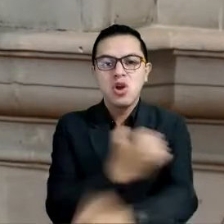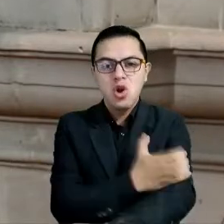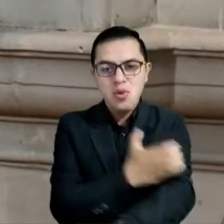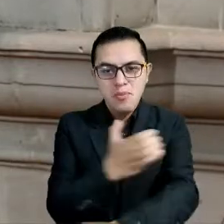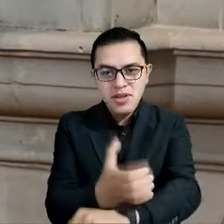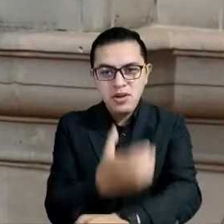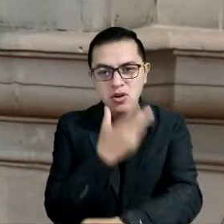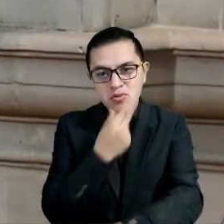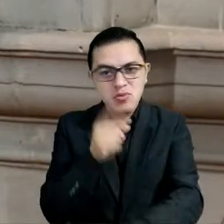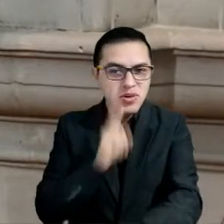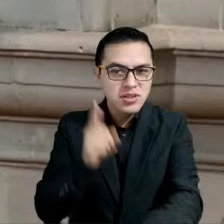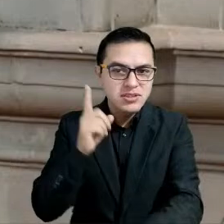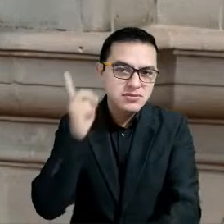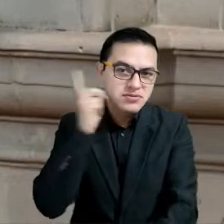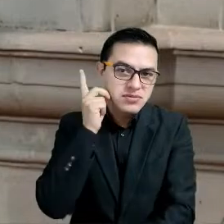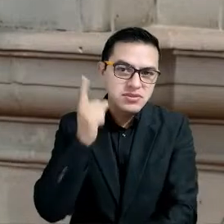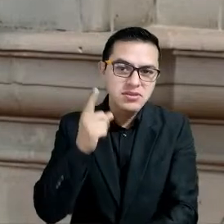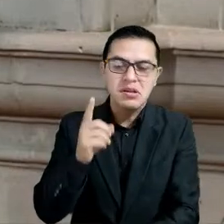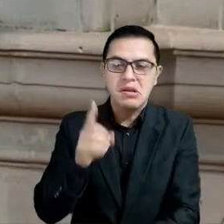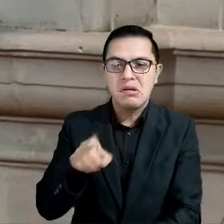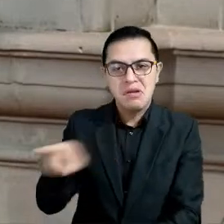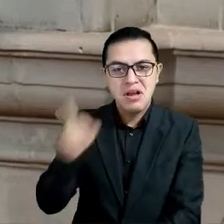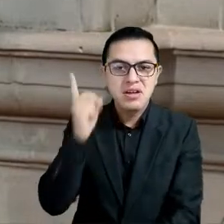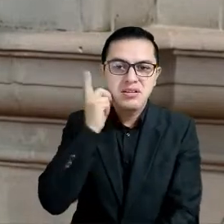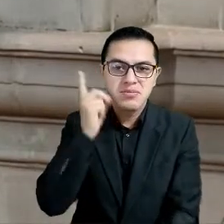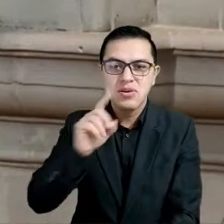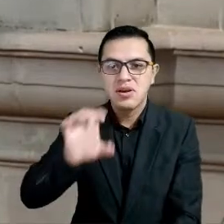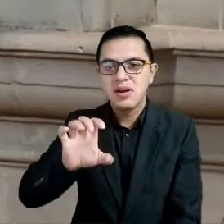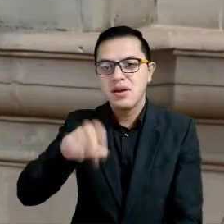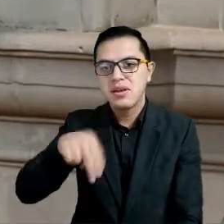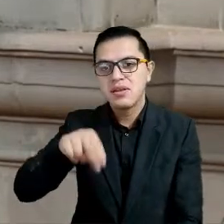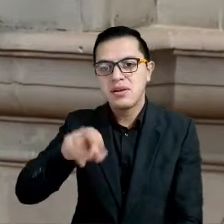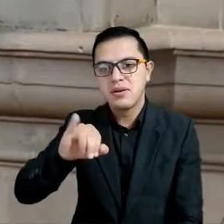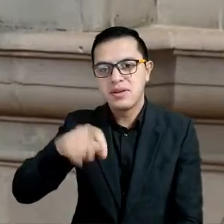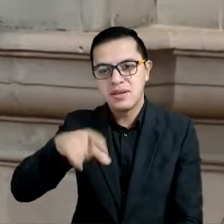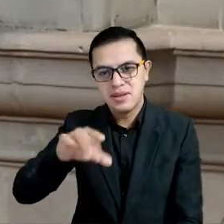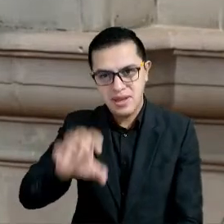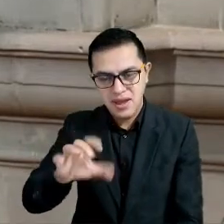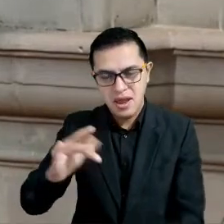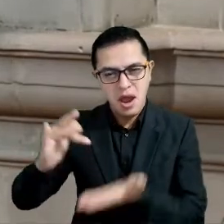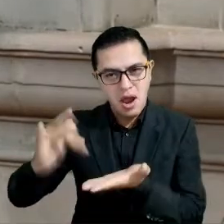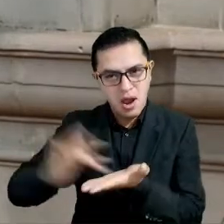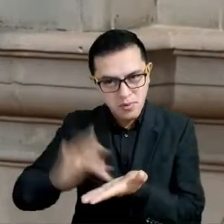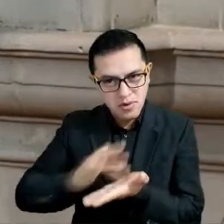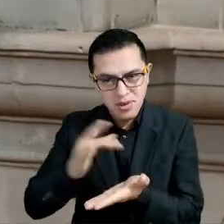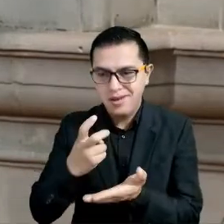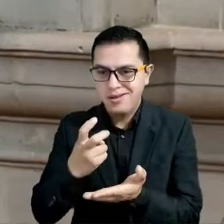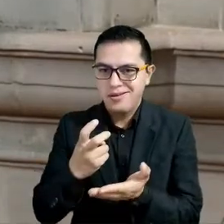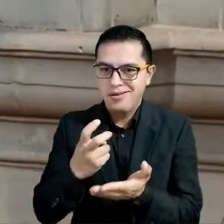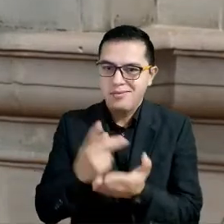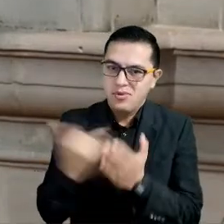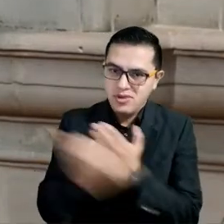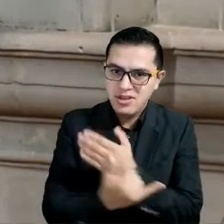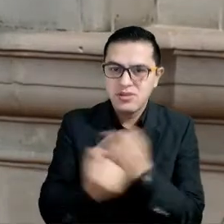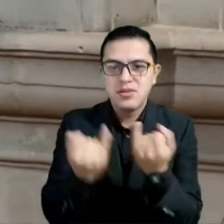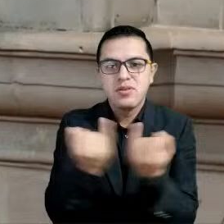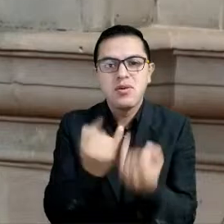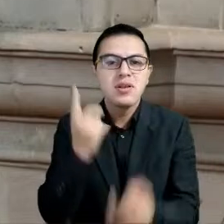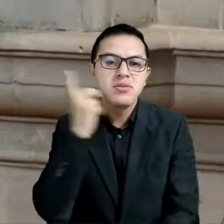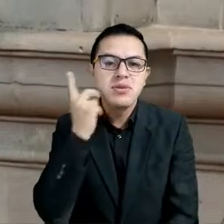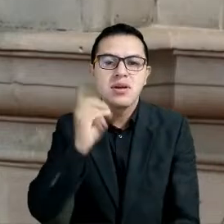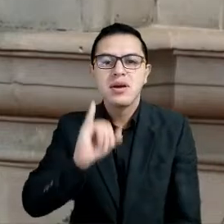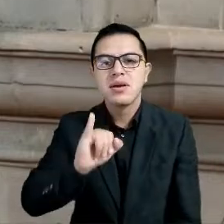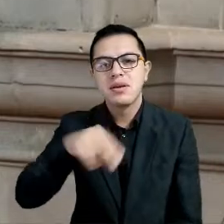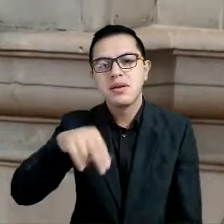que me apoyaron. El diputado Enrique Jacob, que estuvo muy detrás de esto, de este proyecto, la diputada Ingrid Crachopani, el